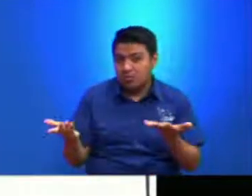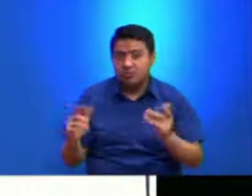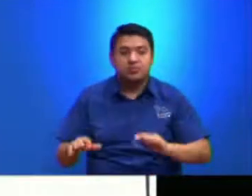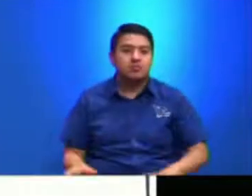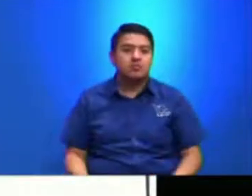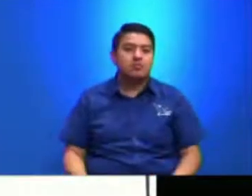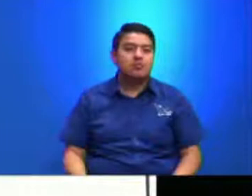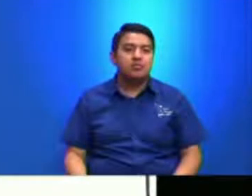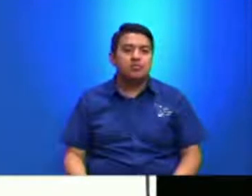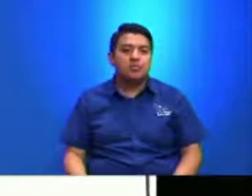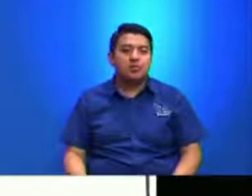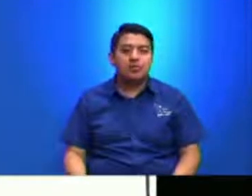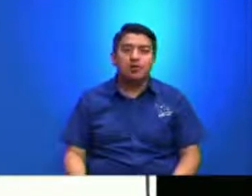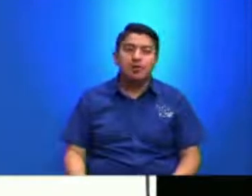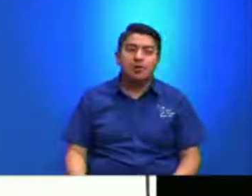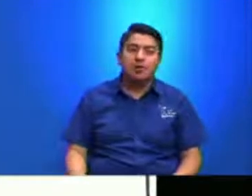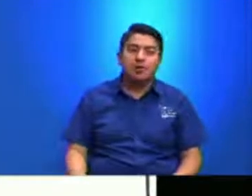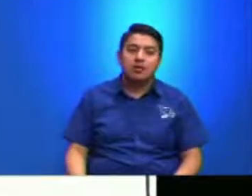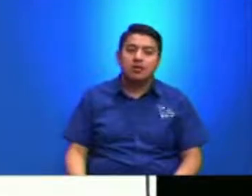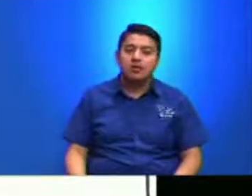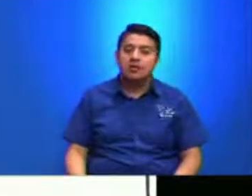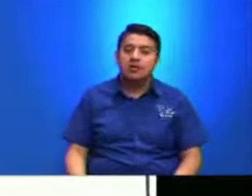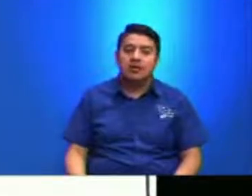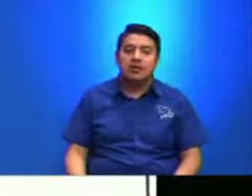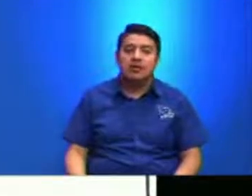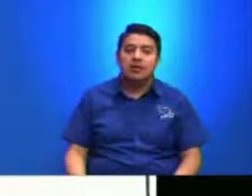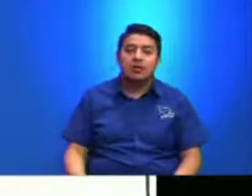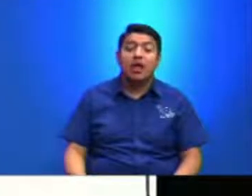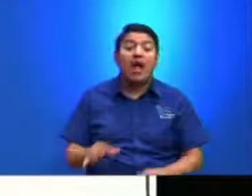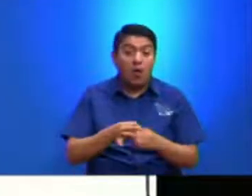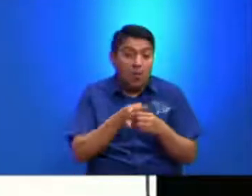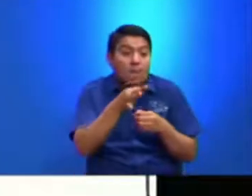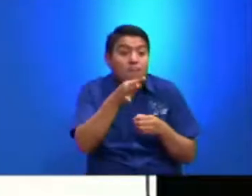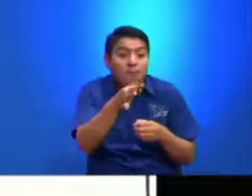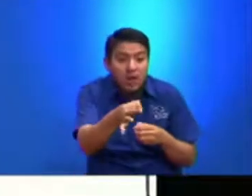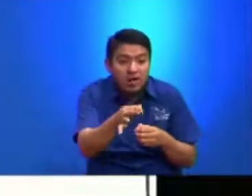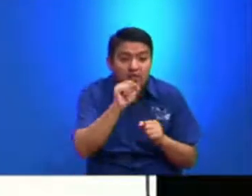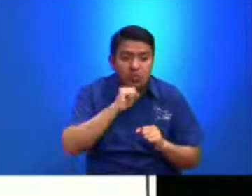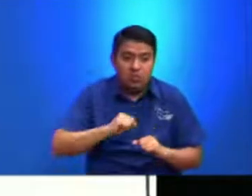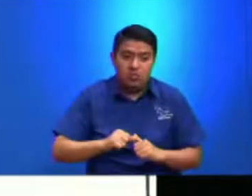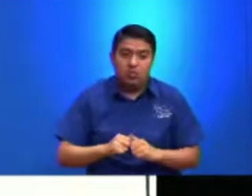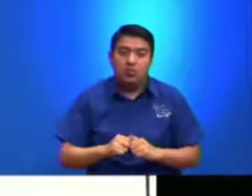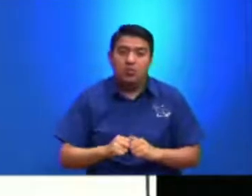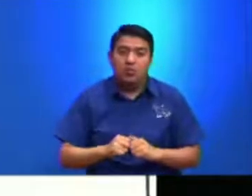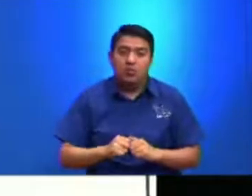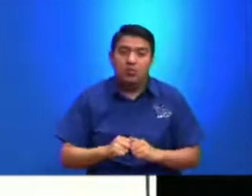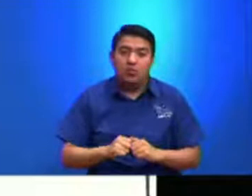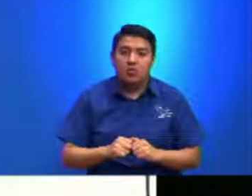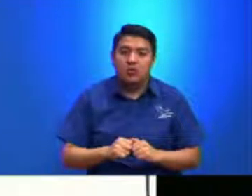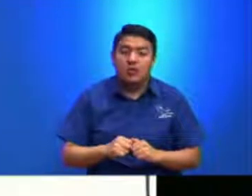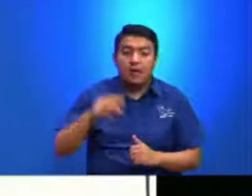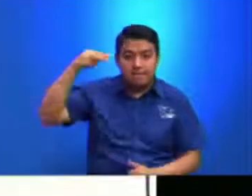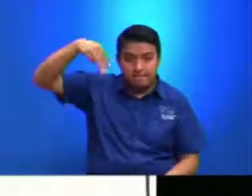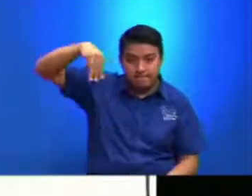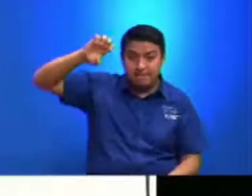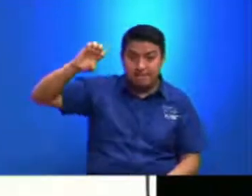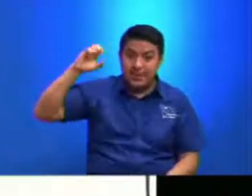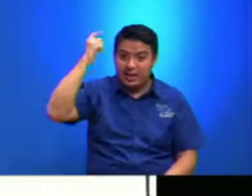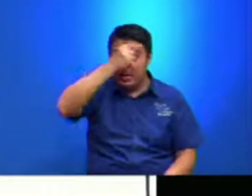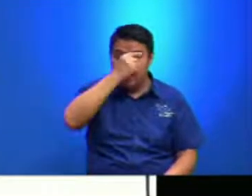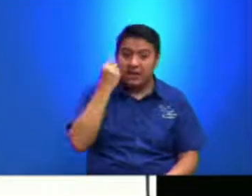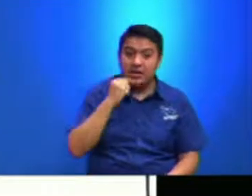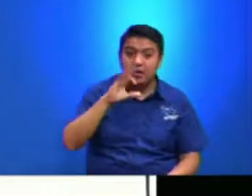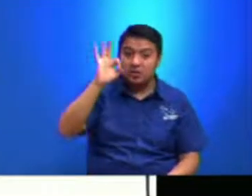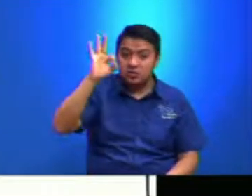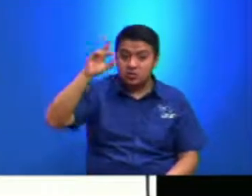hijo de Caleb con su concubina, pero después dice un pueblo en Mesopotamia, en donde Aram,